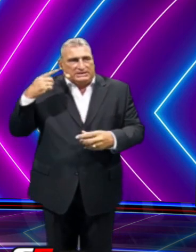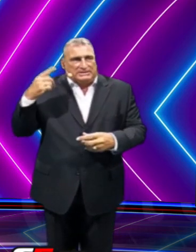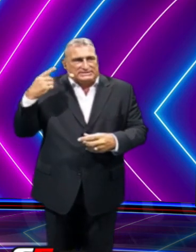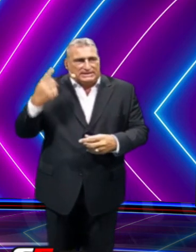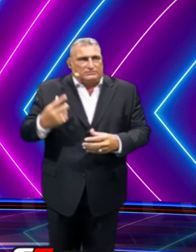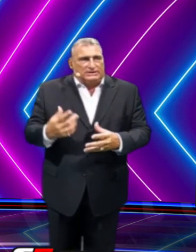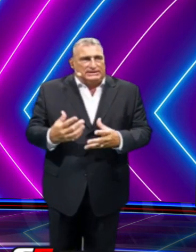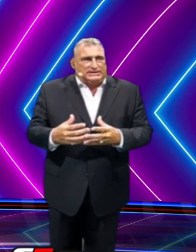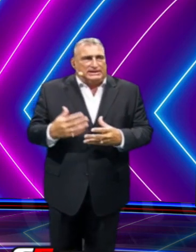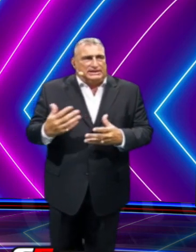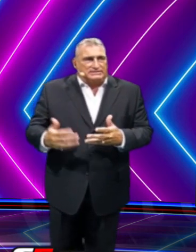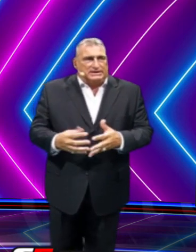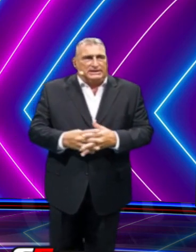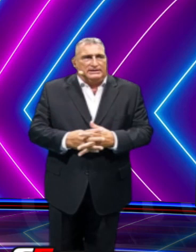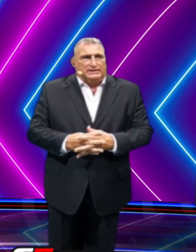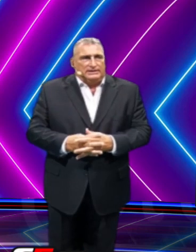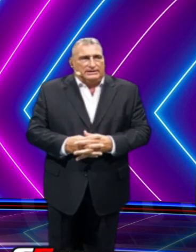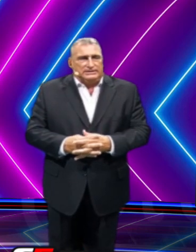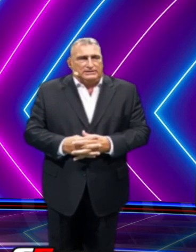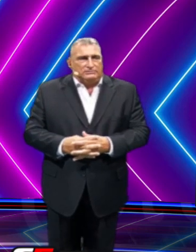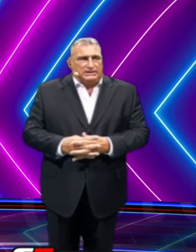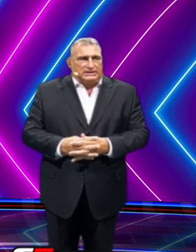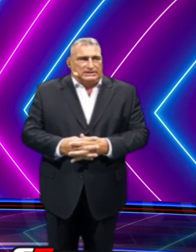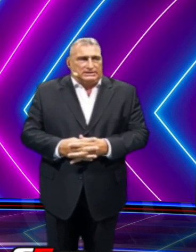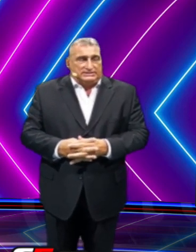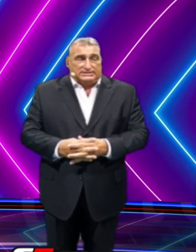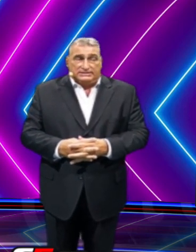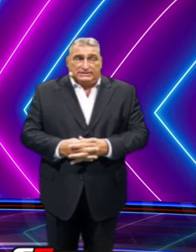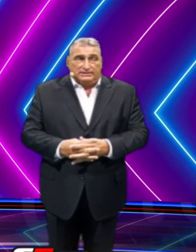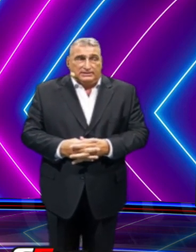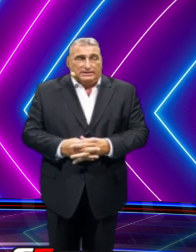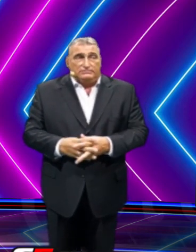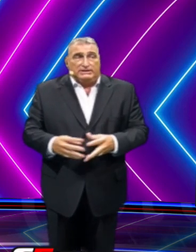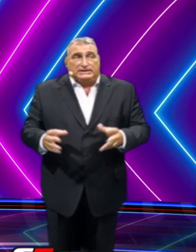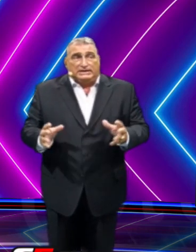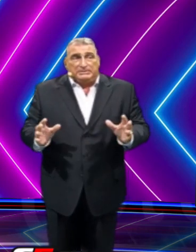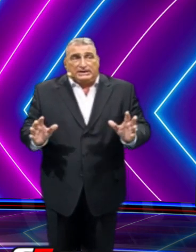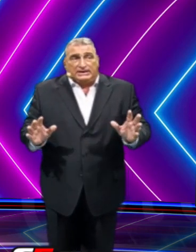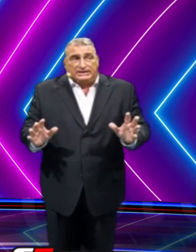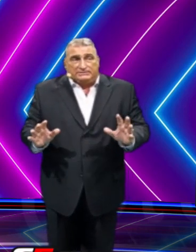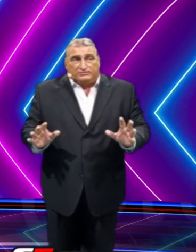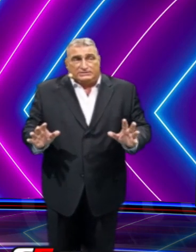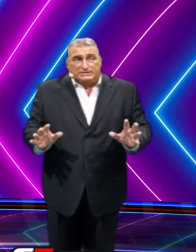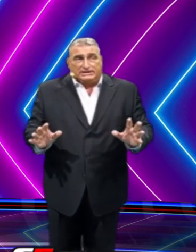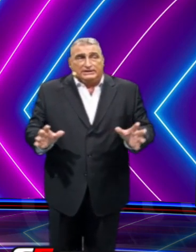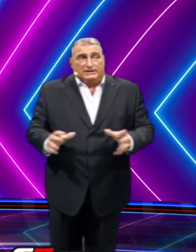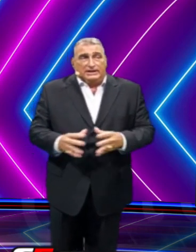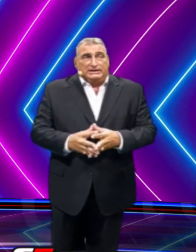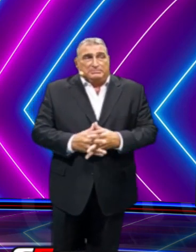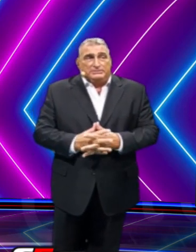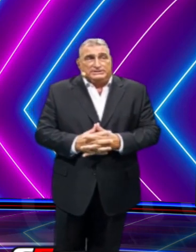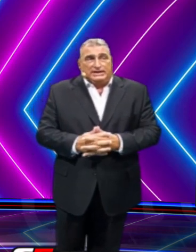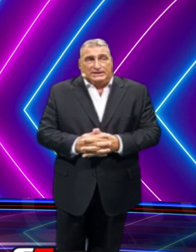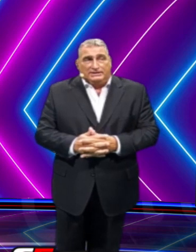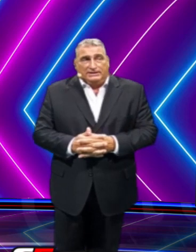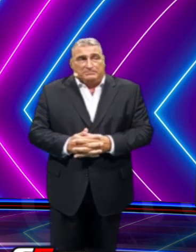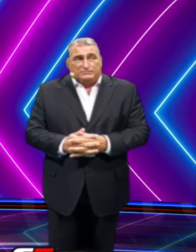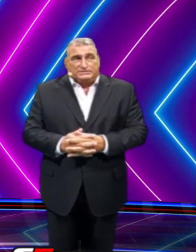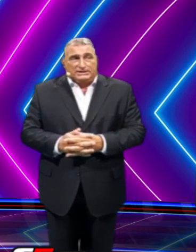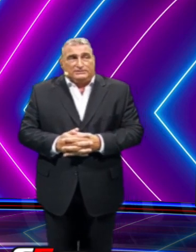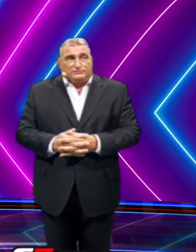termine pensando en el día, en la semana, de lo que decís. Así que es una terapia gratis, ¿vio? Así que hay que